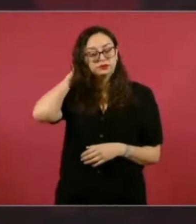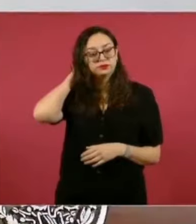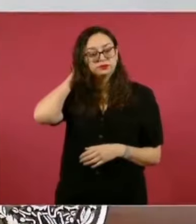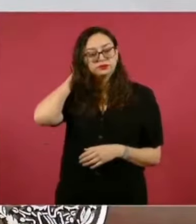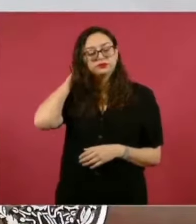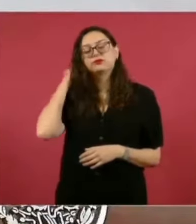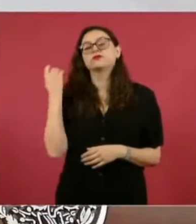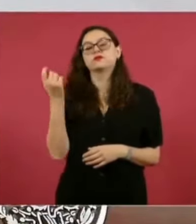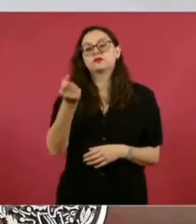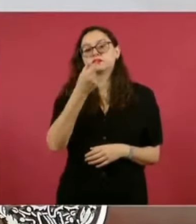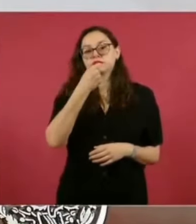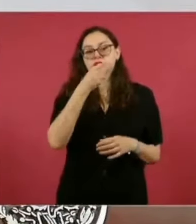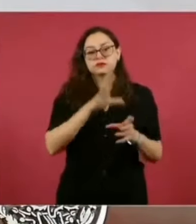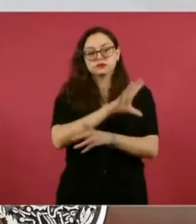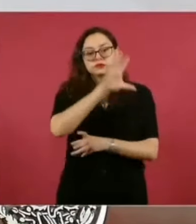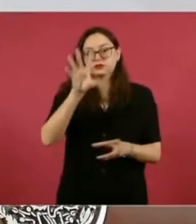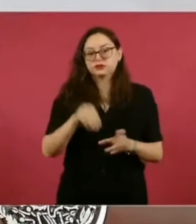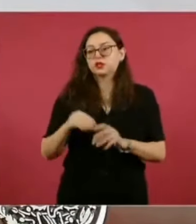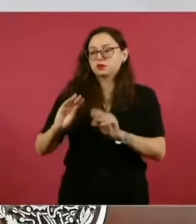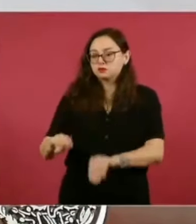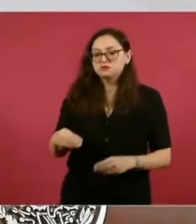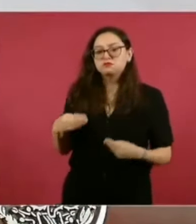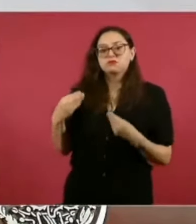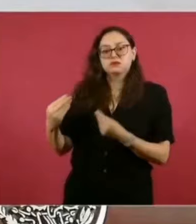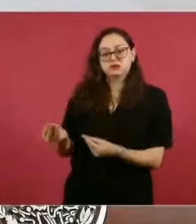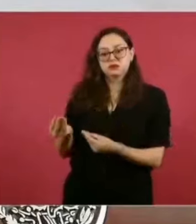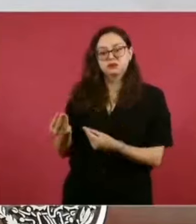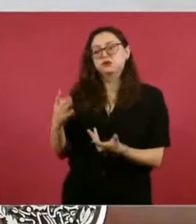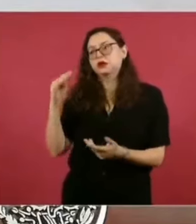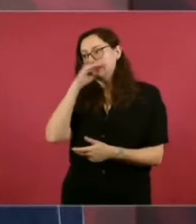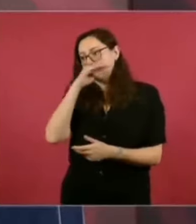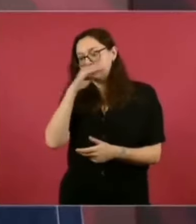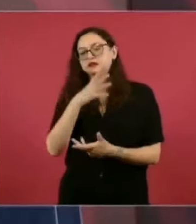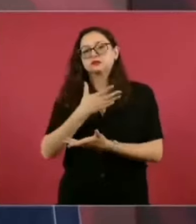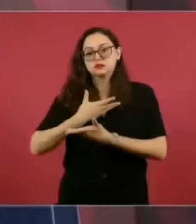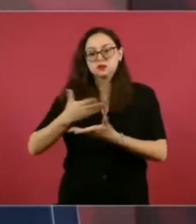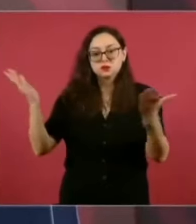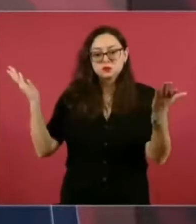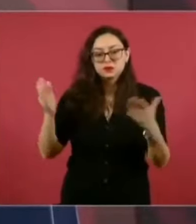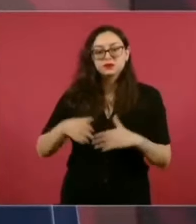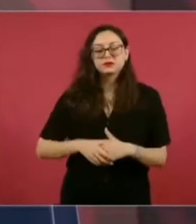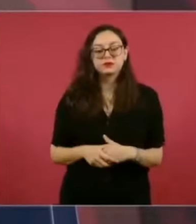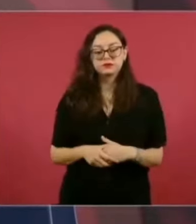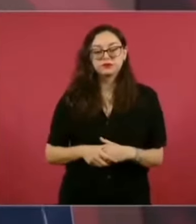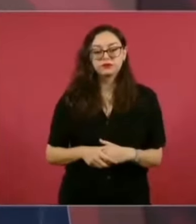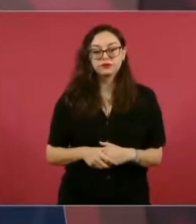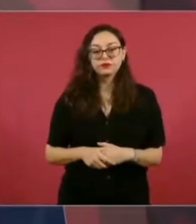todos los medicamentos de manera gratuita.